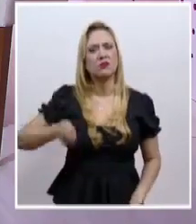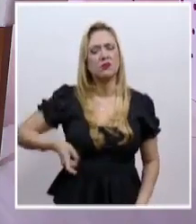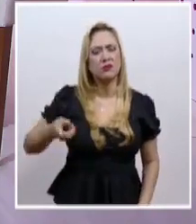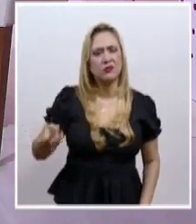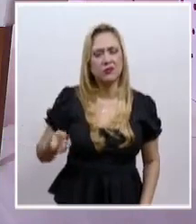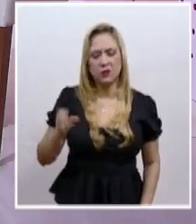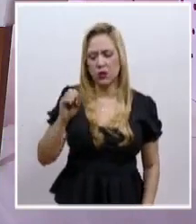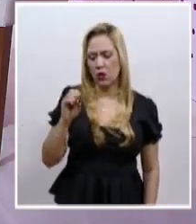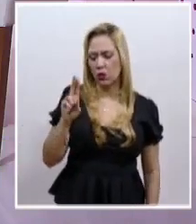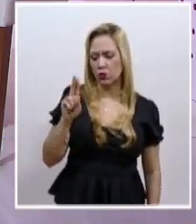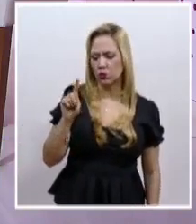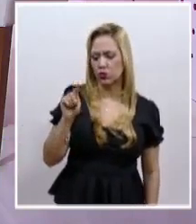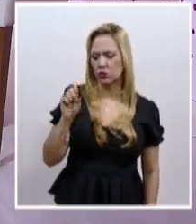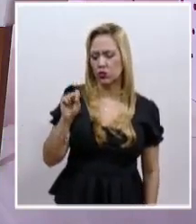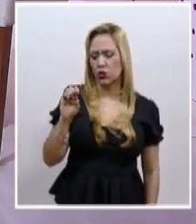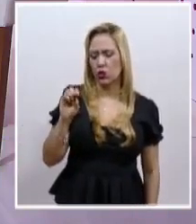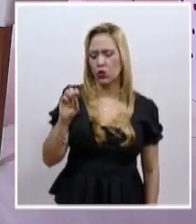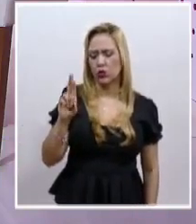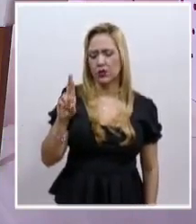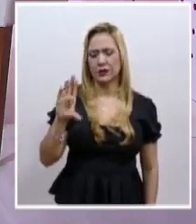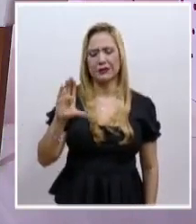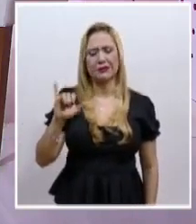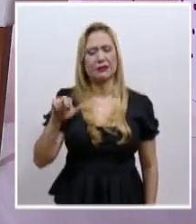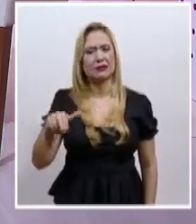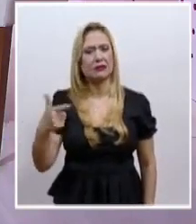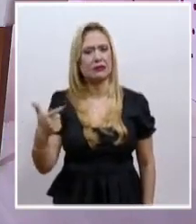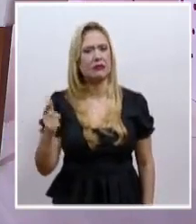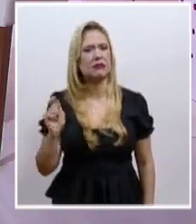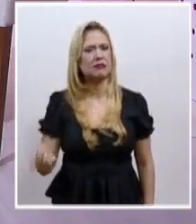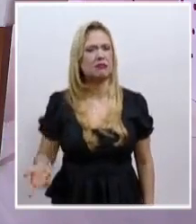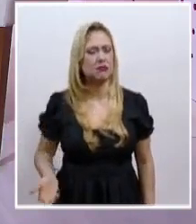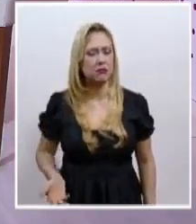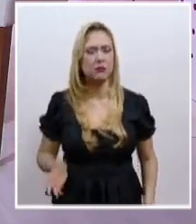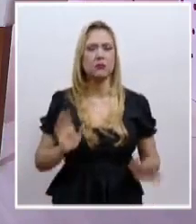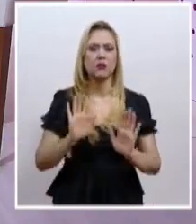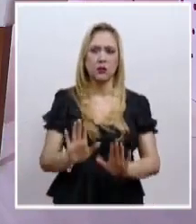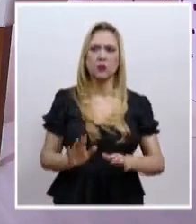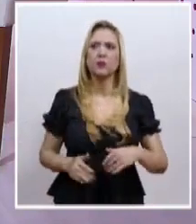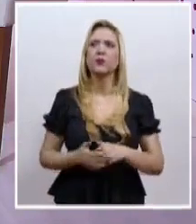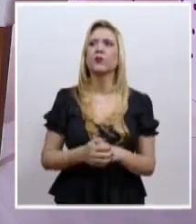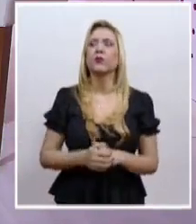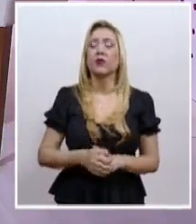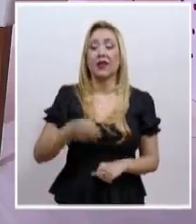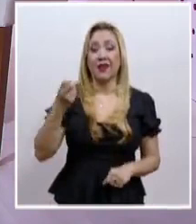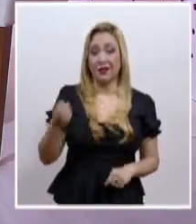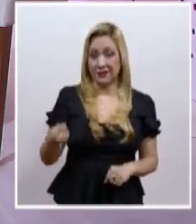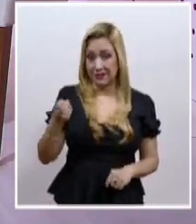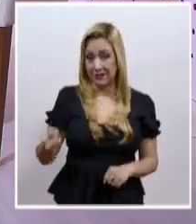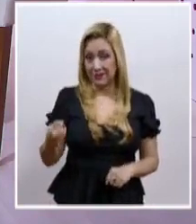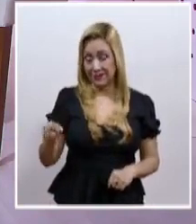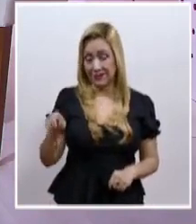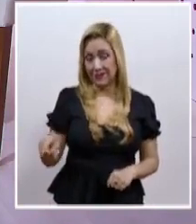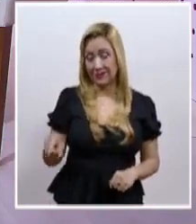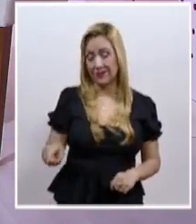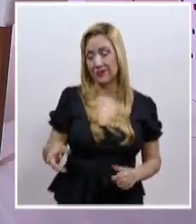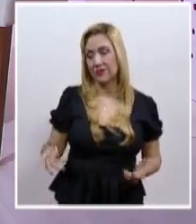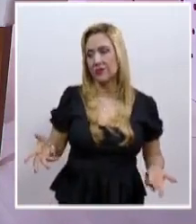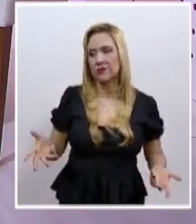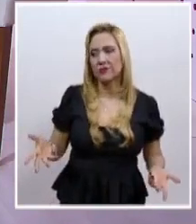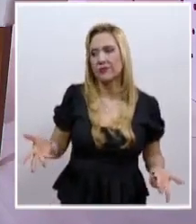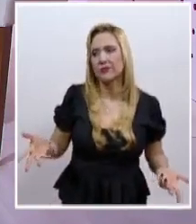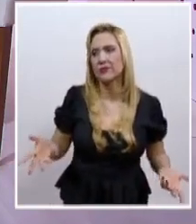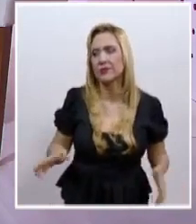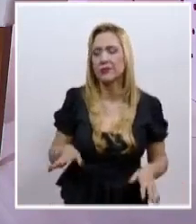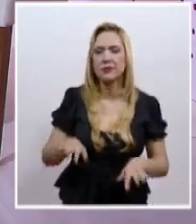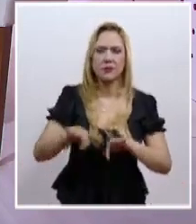este fenómeno y por qué afectaba también los derechos? Pues mira, el outsourcing es un fenómeno que simplemente implica